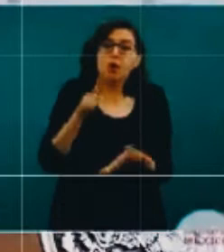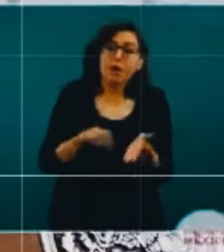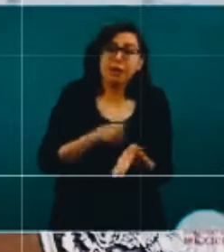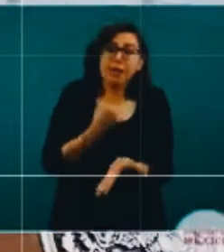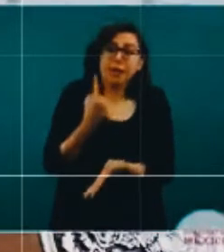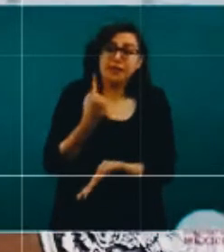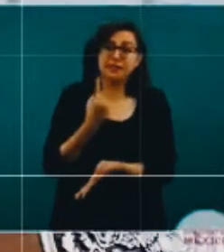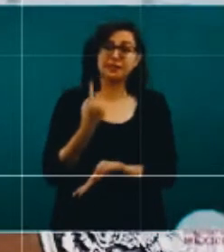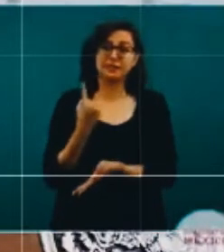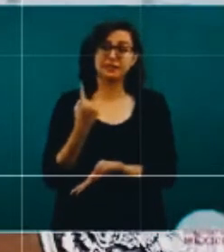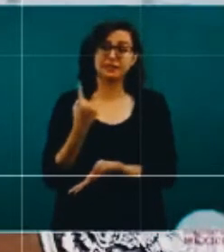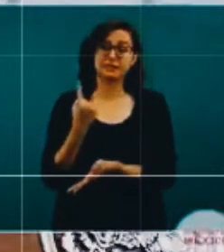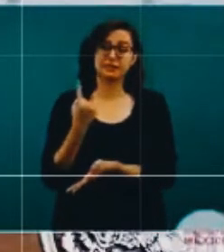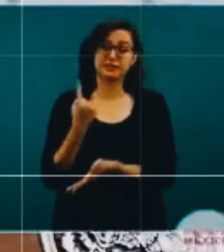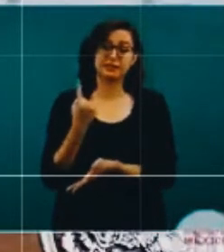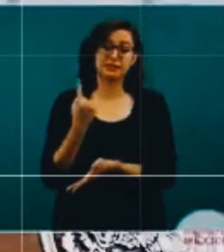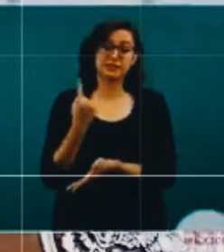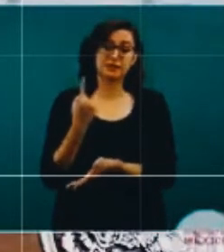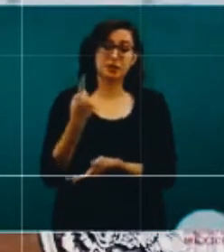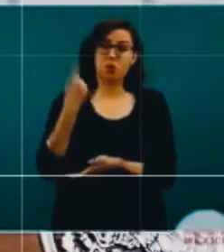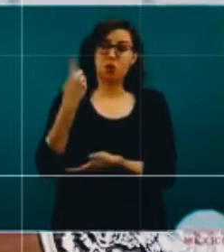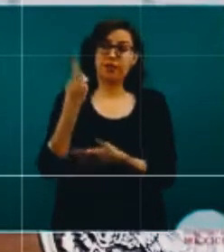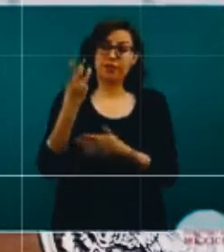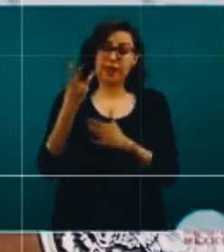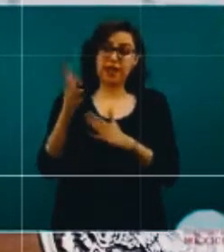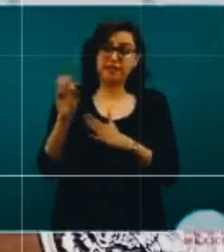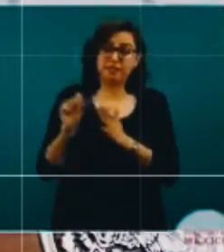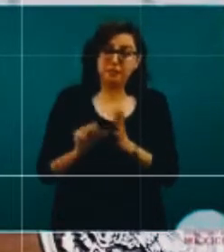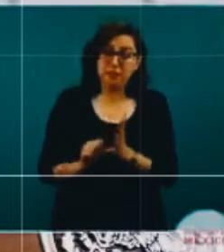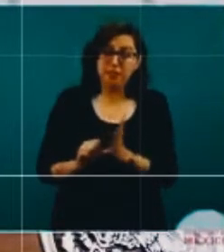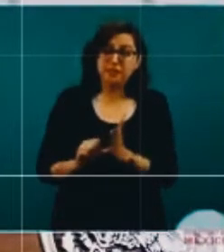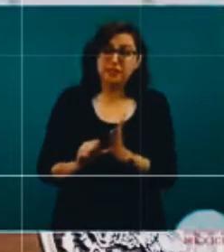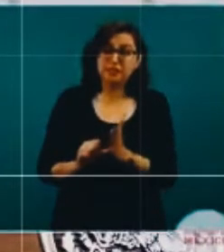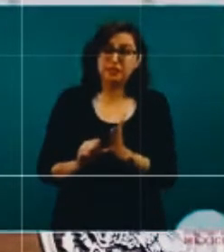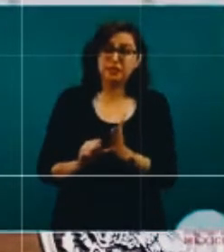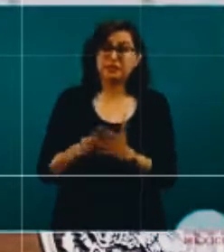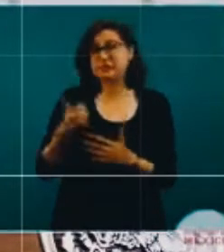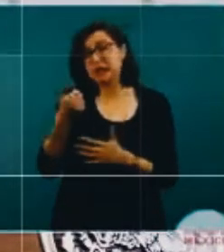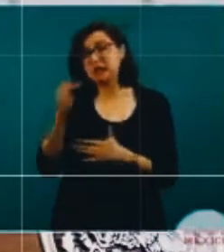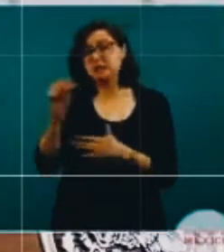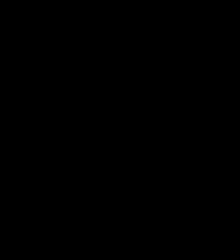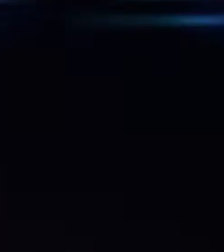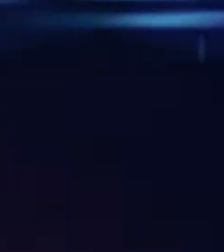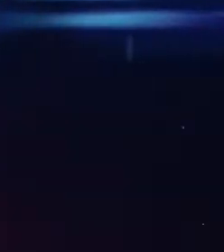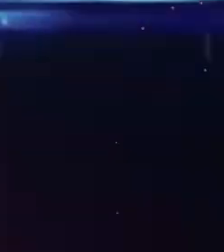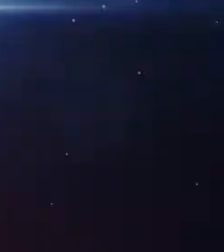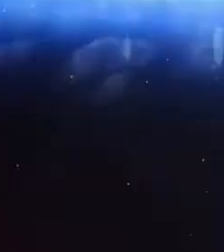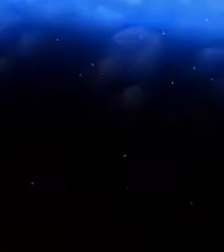cada 3 meses o cada 6 meses.